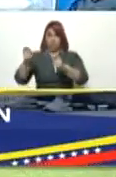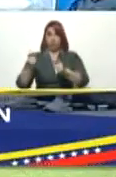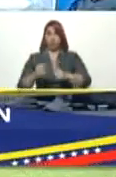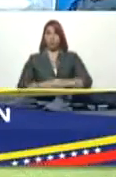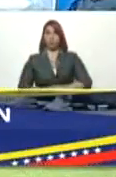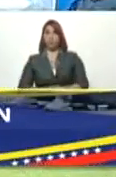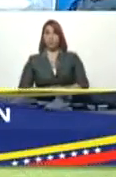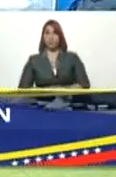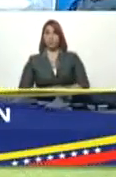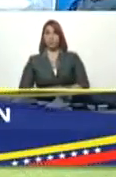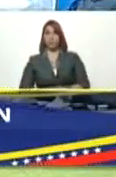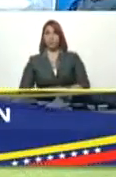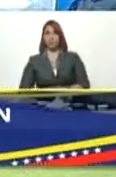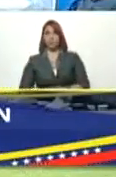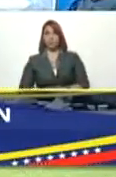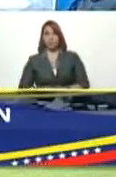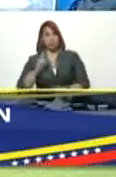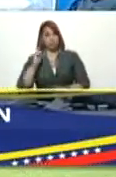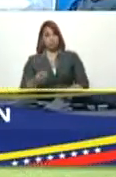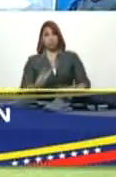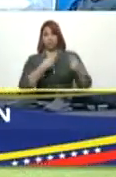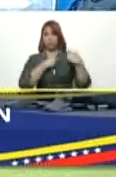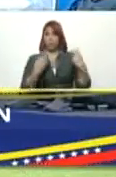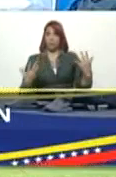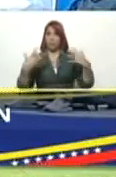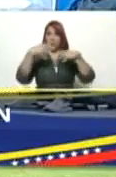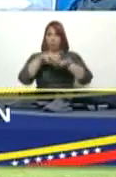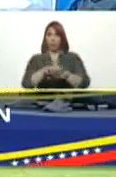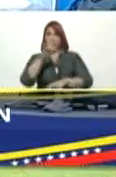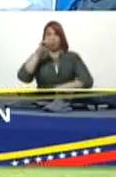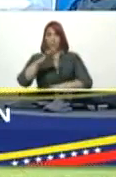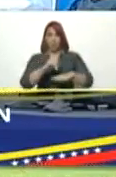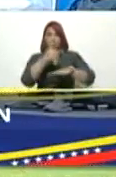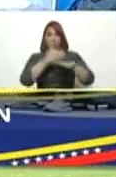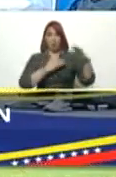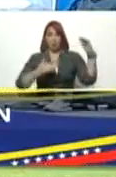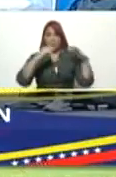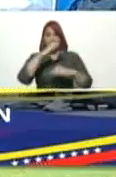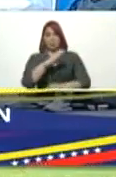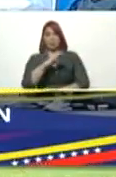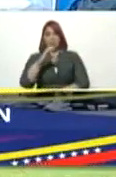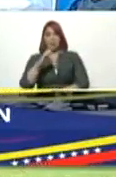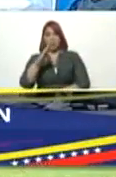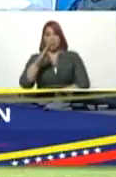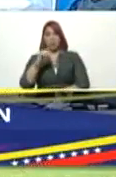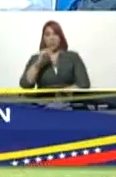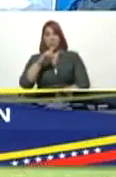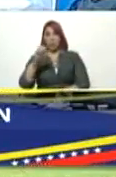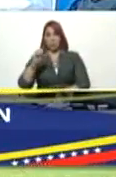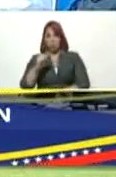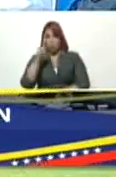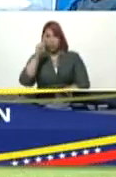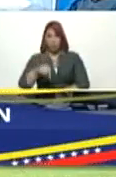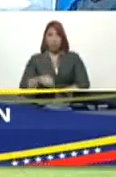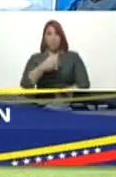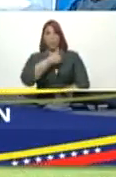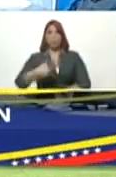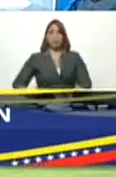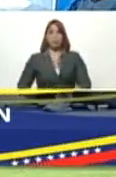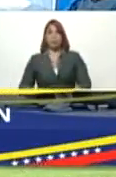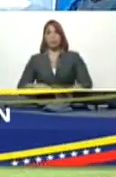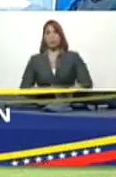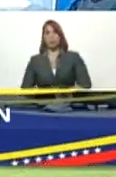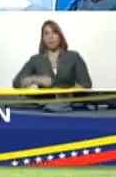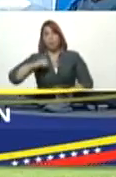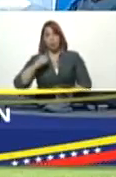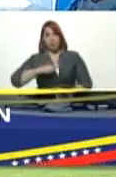Hipólito, él es el encargado, conjuntamente con el almirante Ceballos, la Policía Nacional Bolivariana.